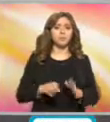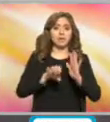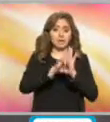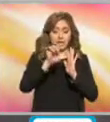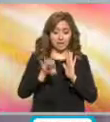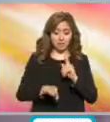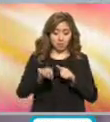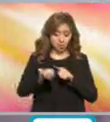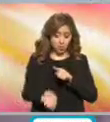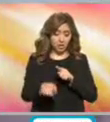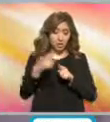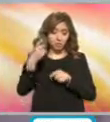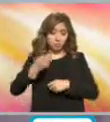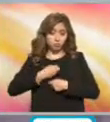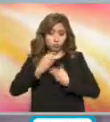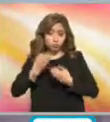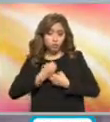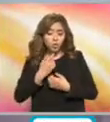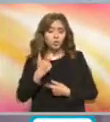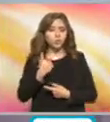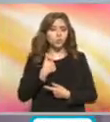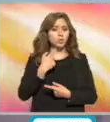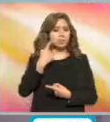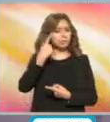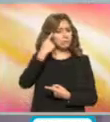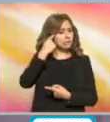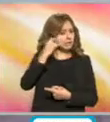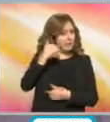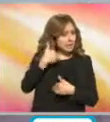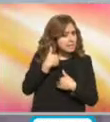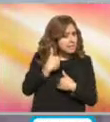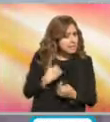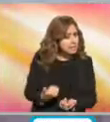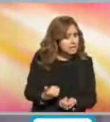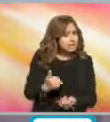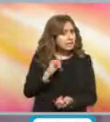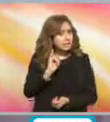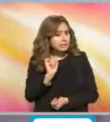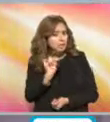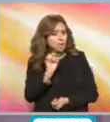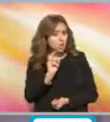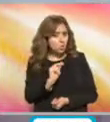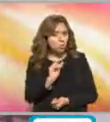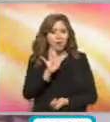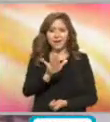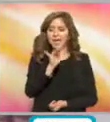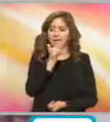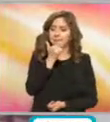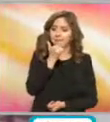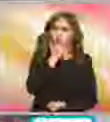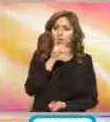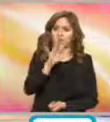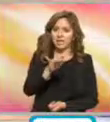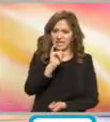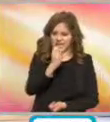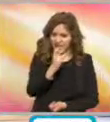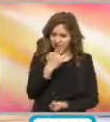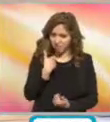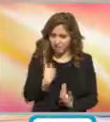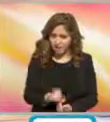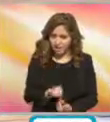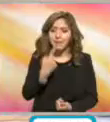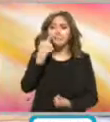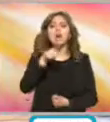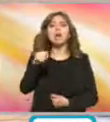fue esto y esto y esto y esto, de alguna manera establecer y poner los puntos para que vea que sí le pusiste atención. Parafrasear un poco.